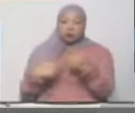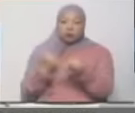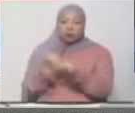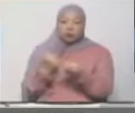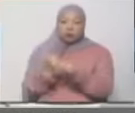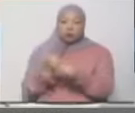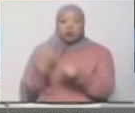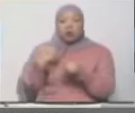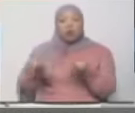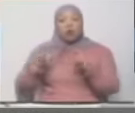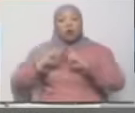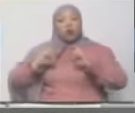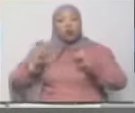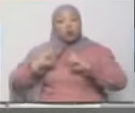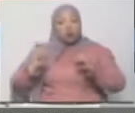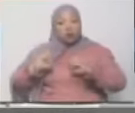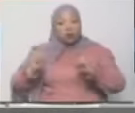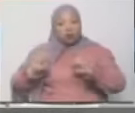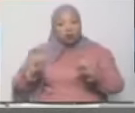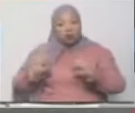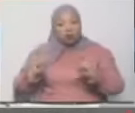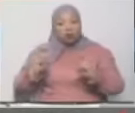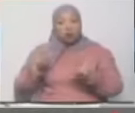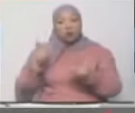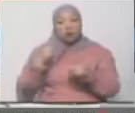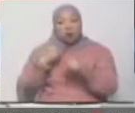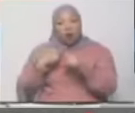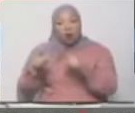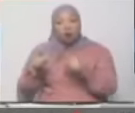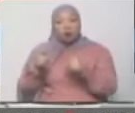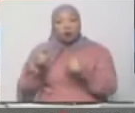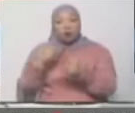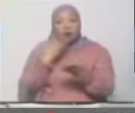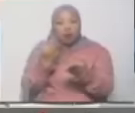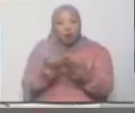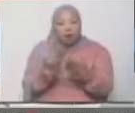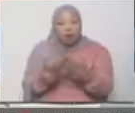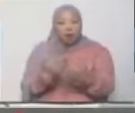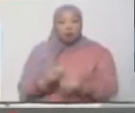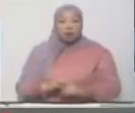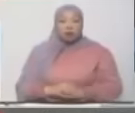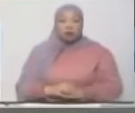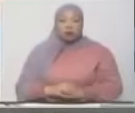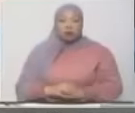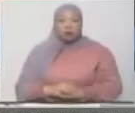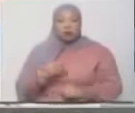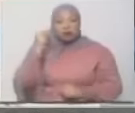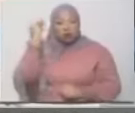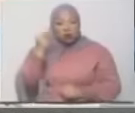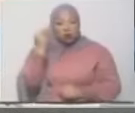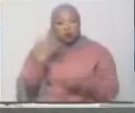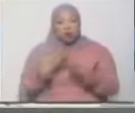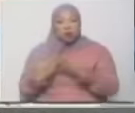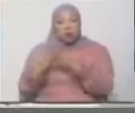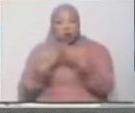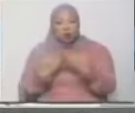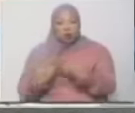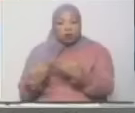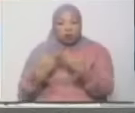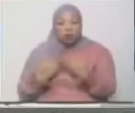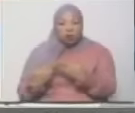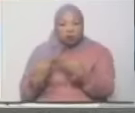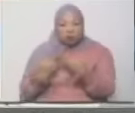El otro tema que, entre muchos otros que yo traigo en este plan, yo me puse a estudiar,